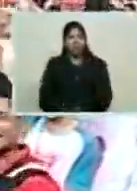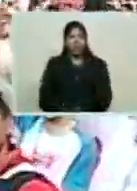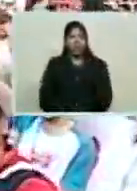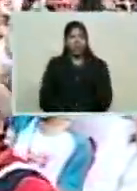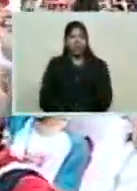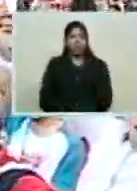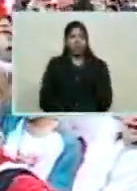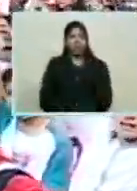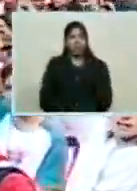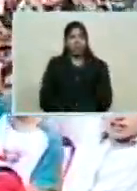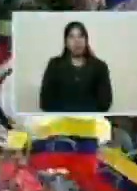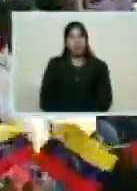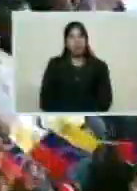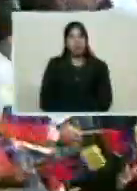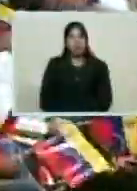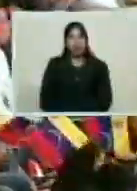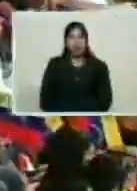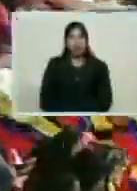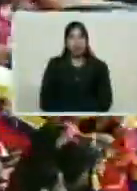Oligarca.